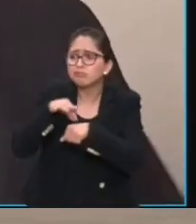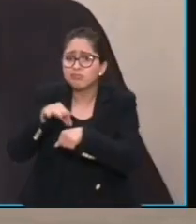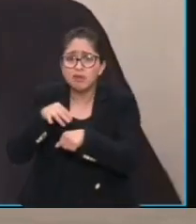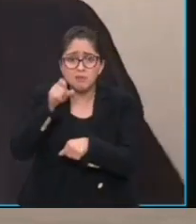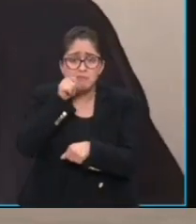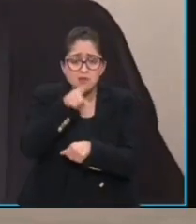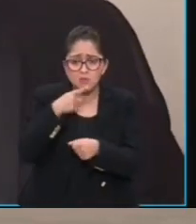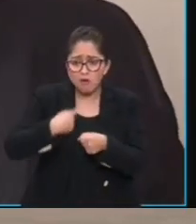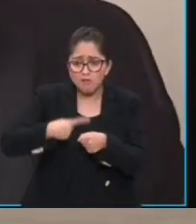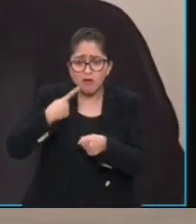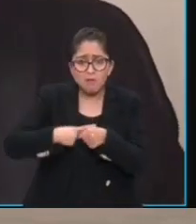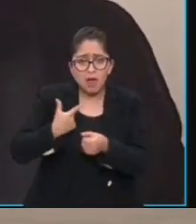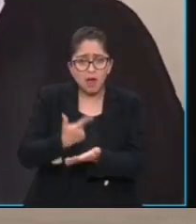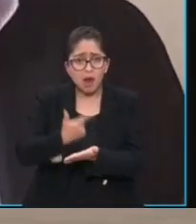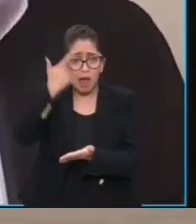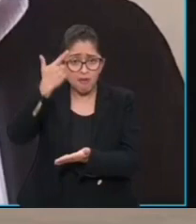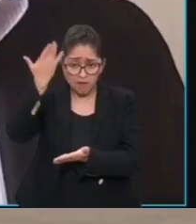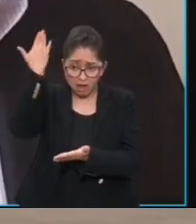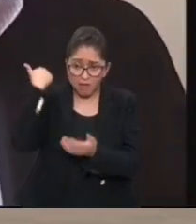graves como lo cubría el Seguro Popular.